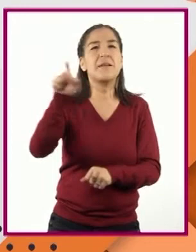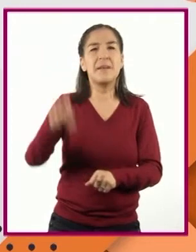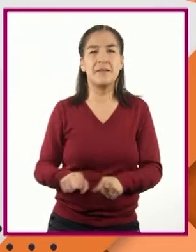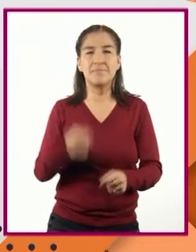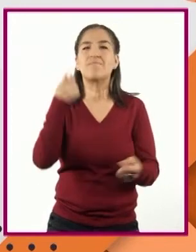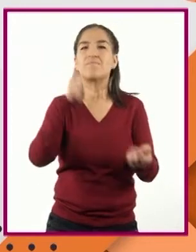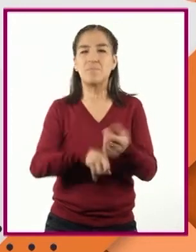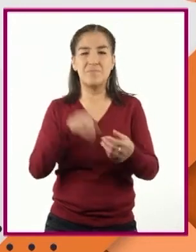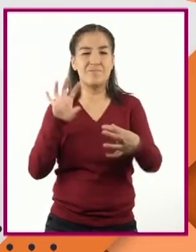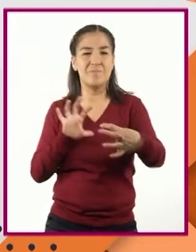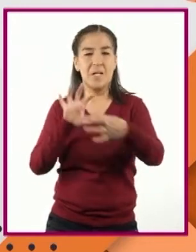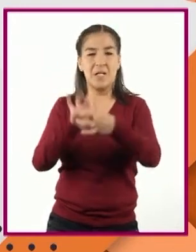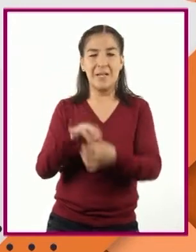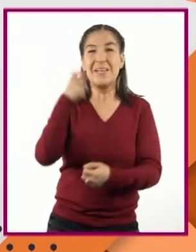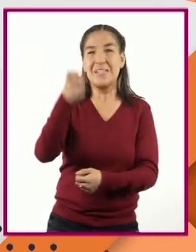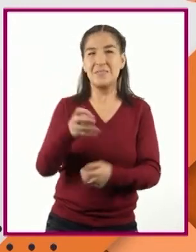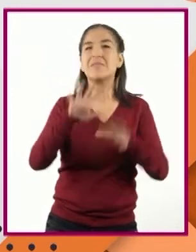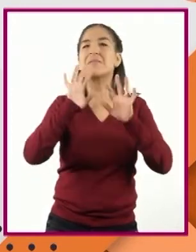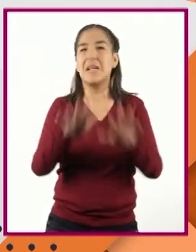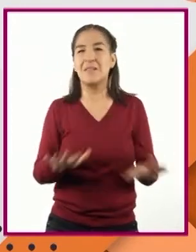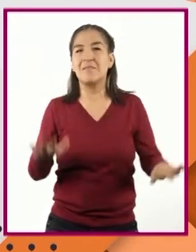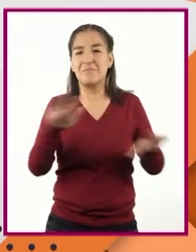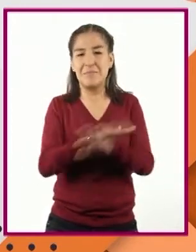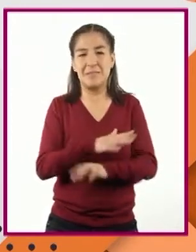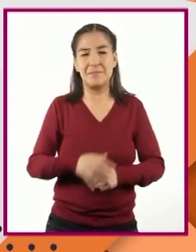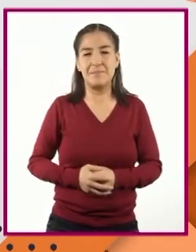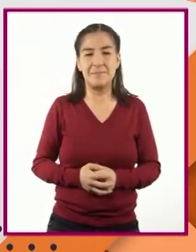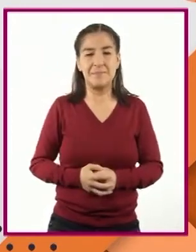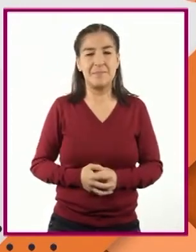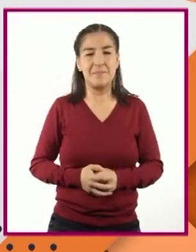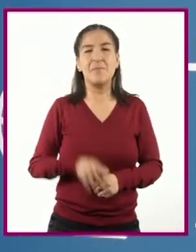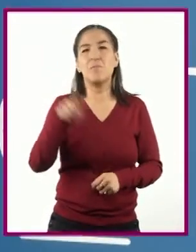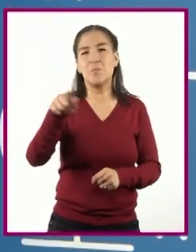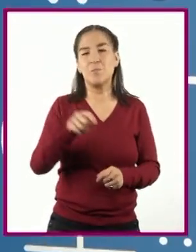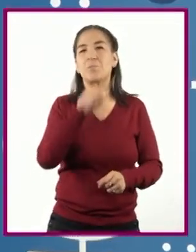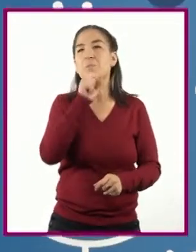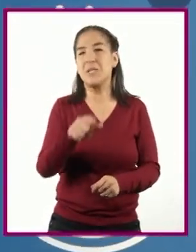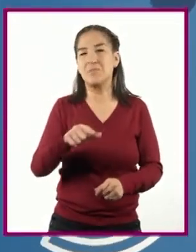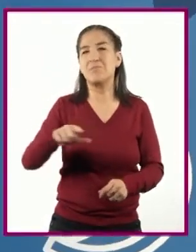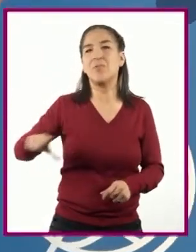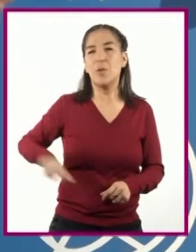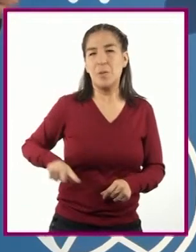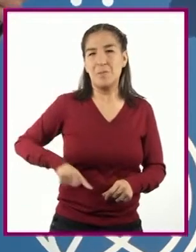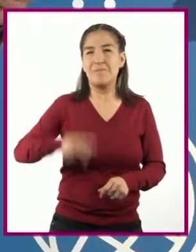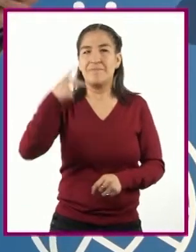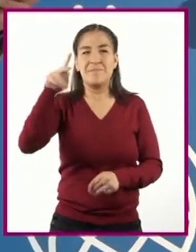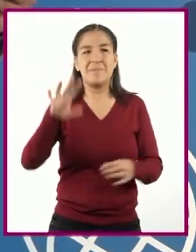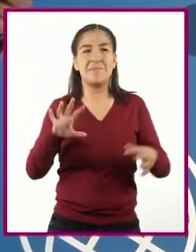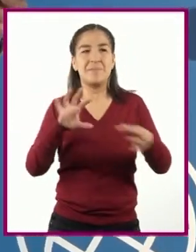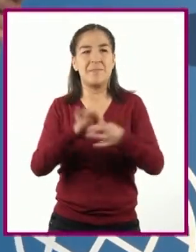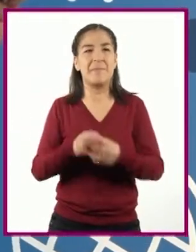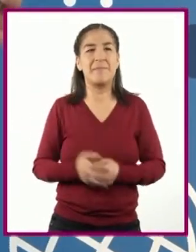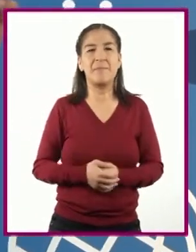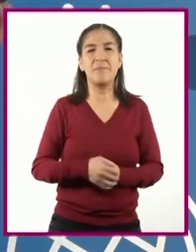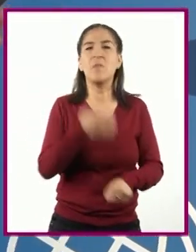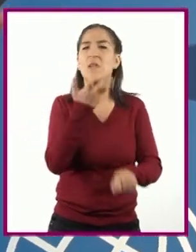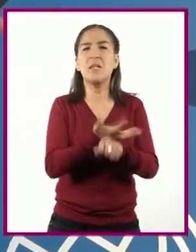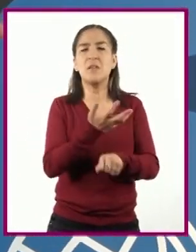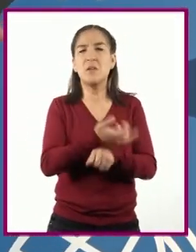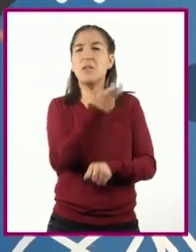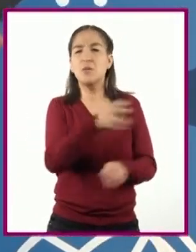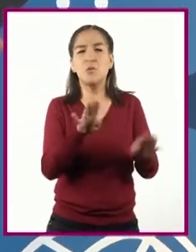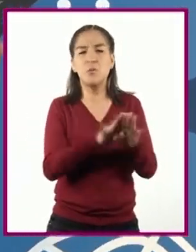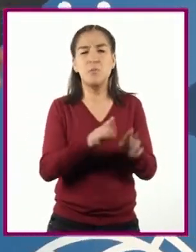por ese país y se convirtió en un estado más de la Unión. Para Estados Unidos, este fue un momento decisivo